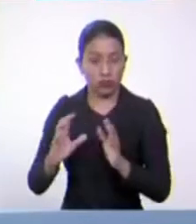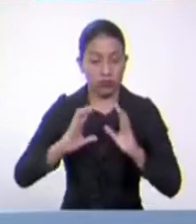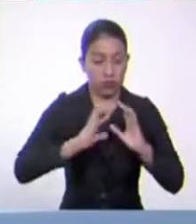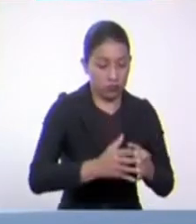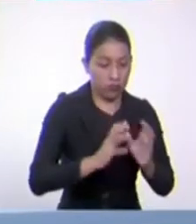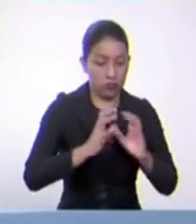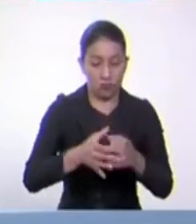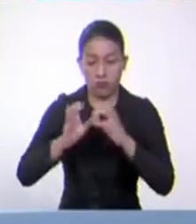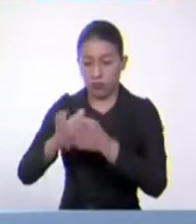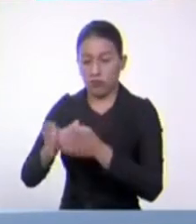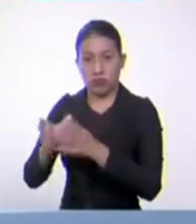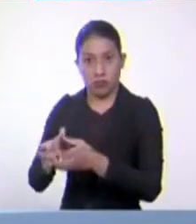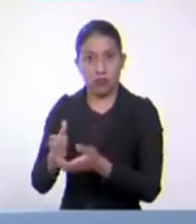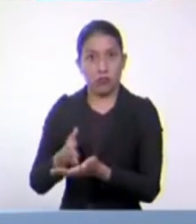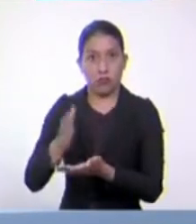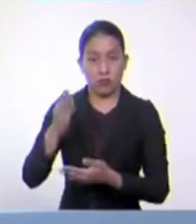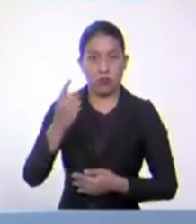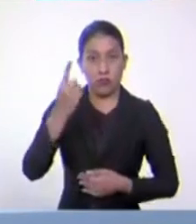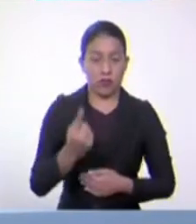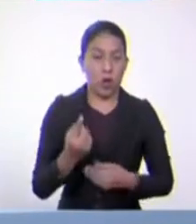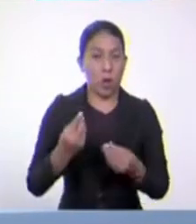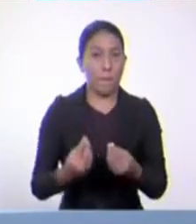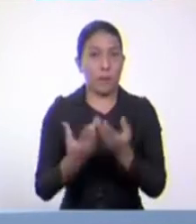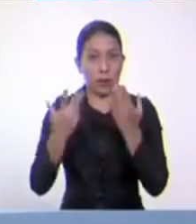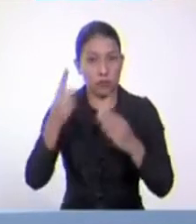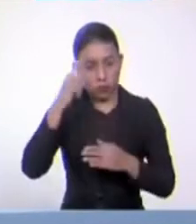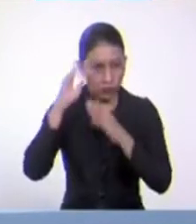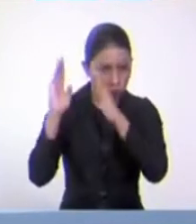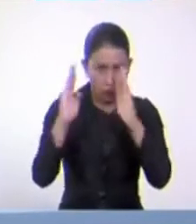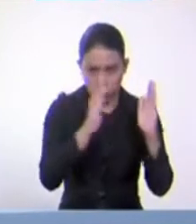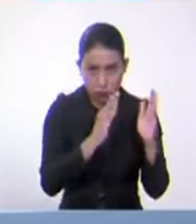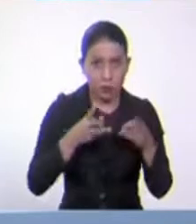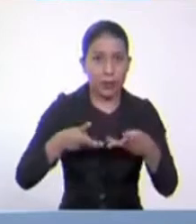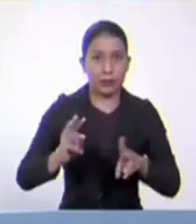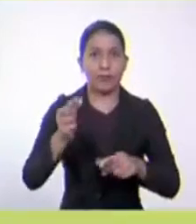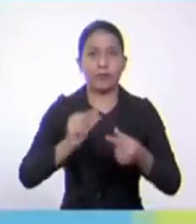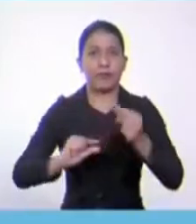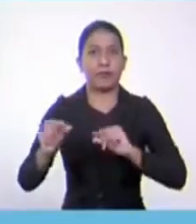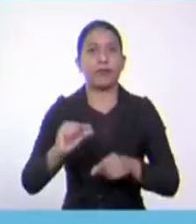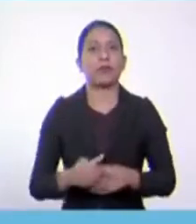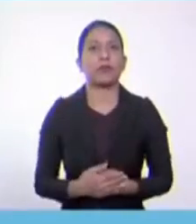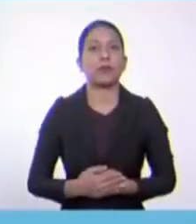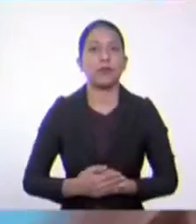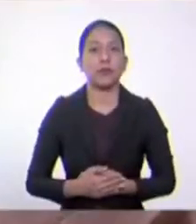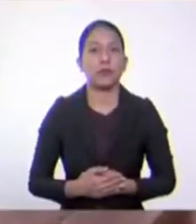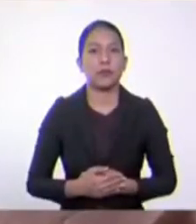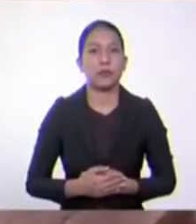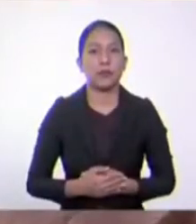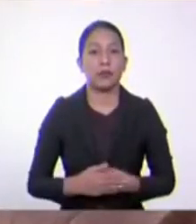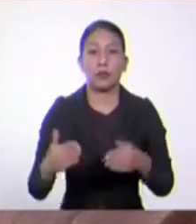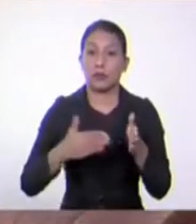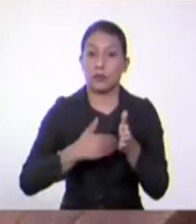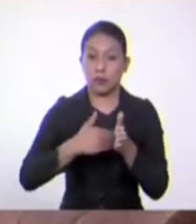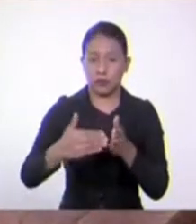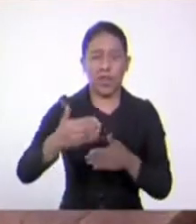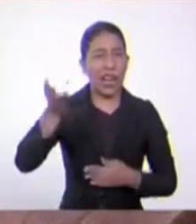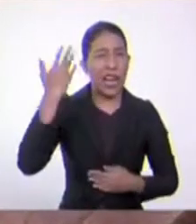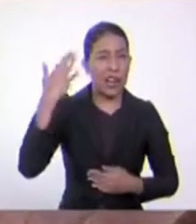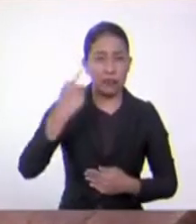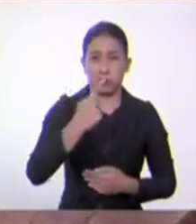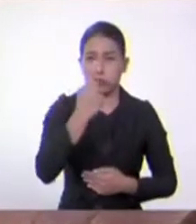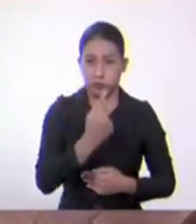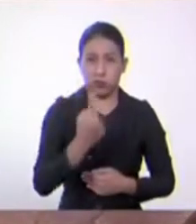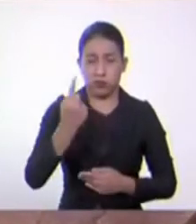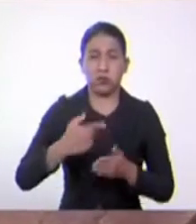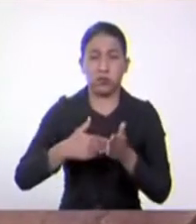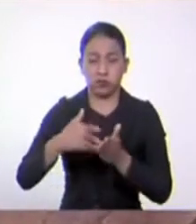seres vivos a través de la lógica y el método científico. Desde los inicios de la humanidad,